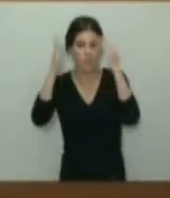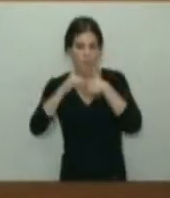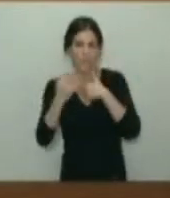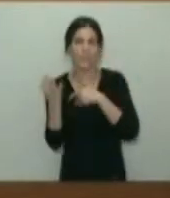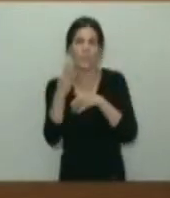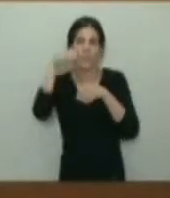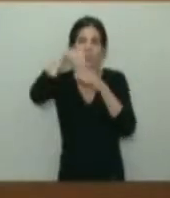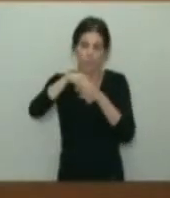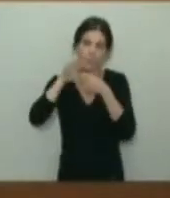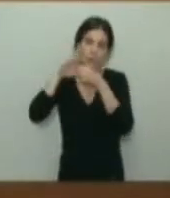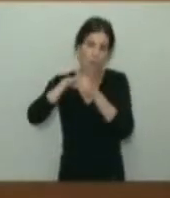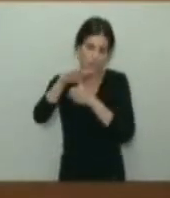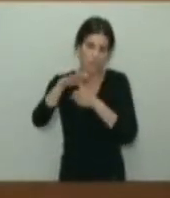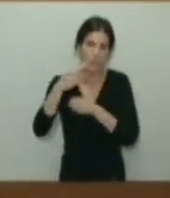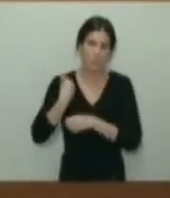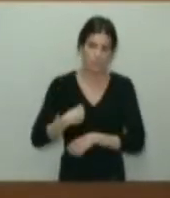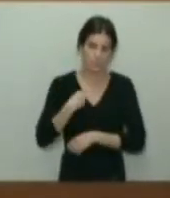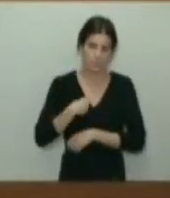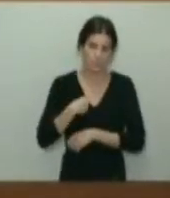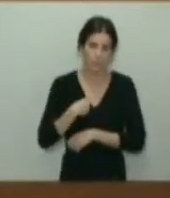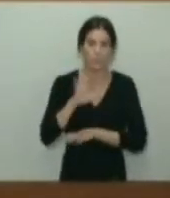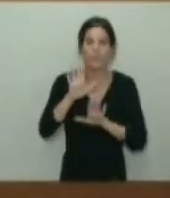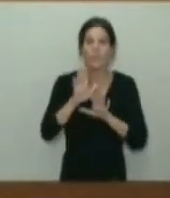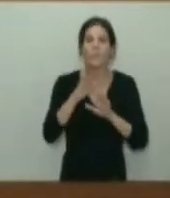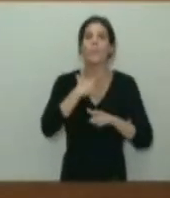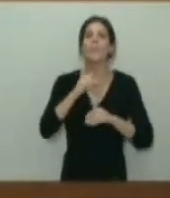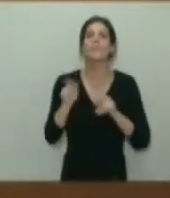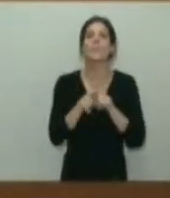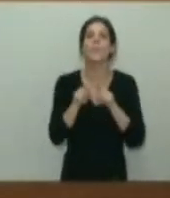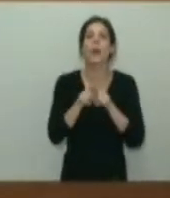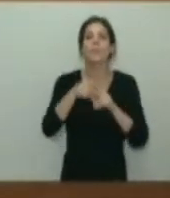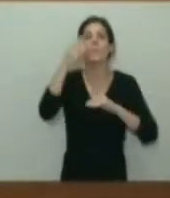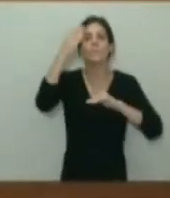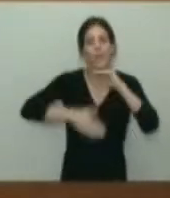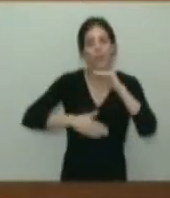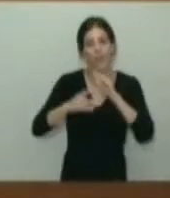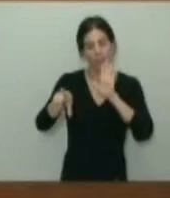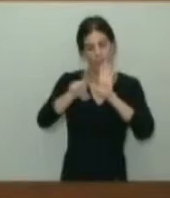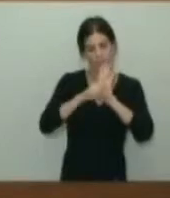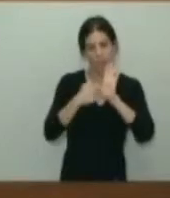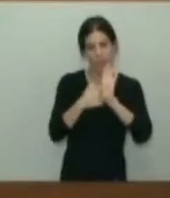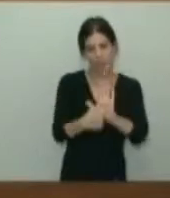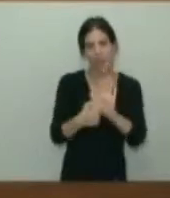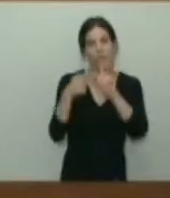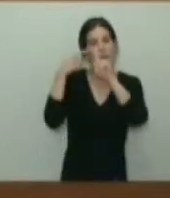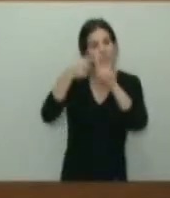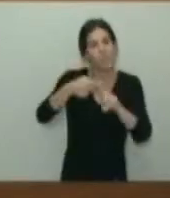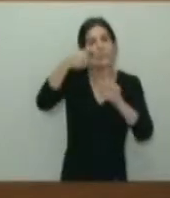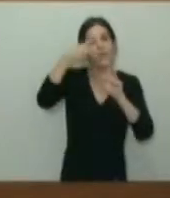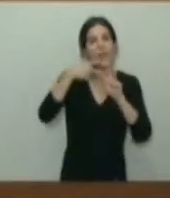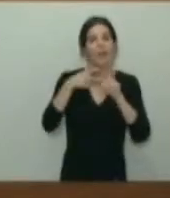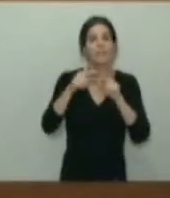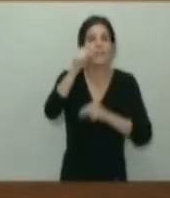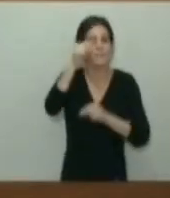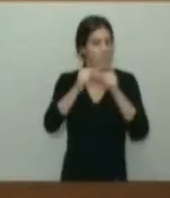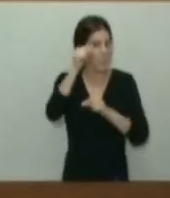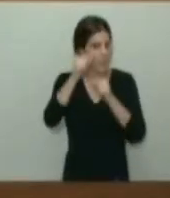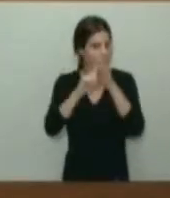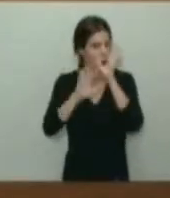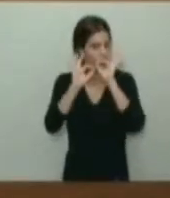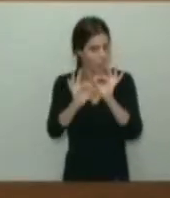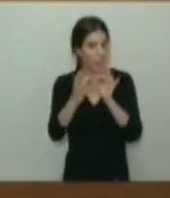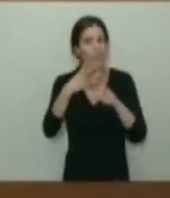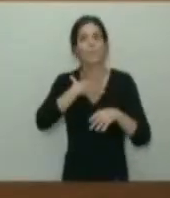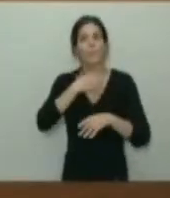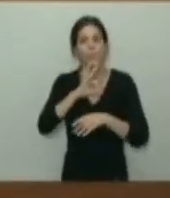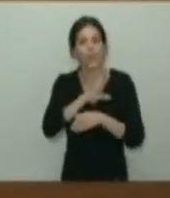Sin embargo, sí creemos que puede haber un margen legal para tomar alguna medida concreta que no entrará en colisión con la Ley de Contratos del Estado y que evitará